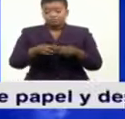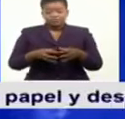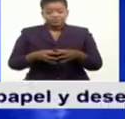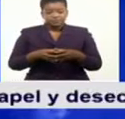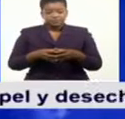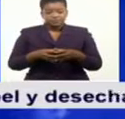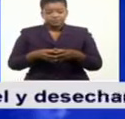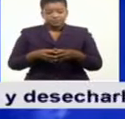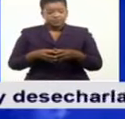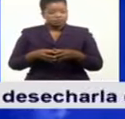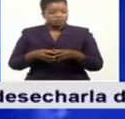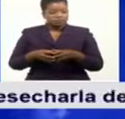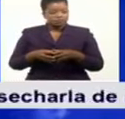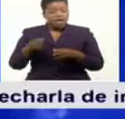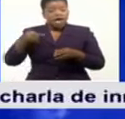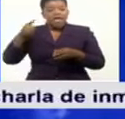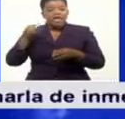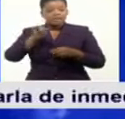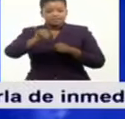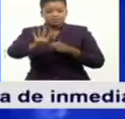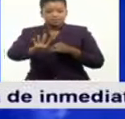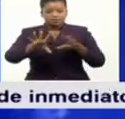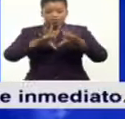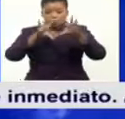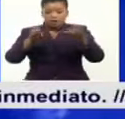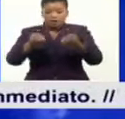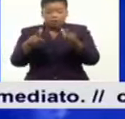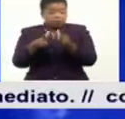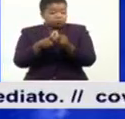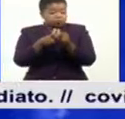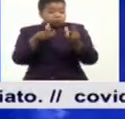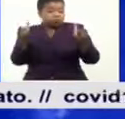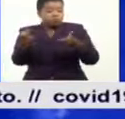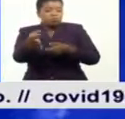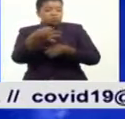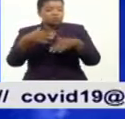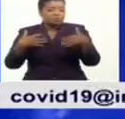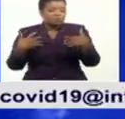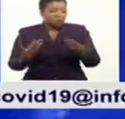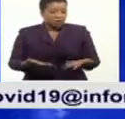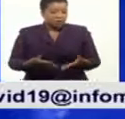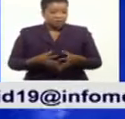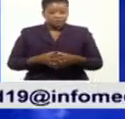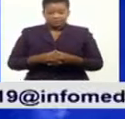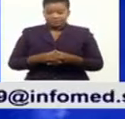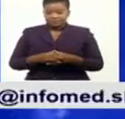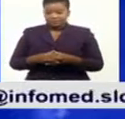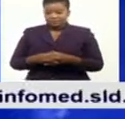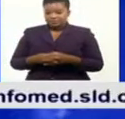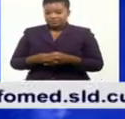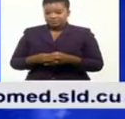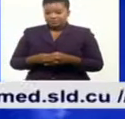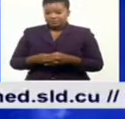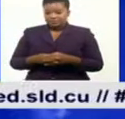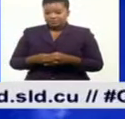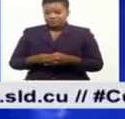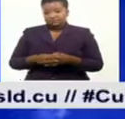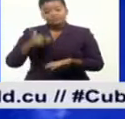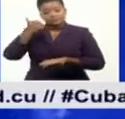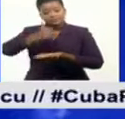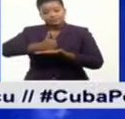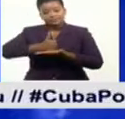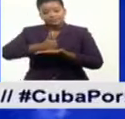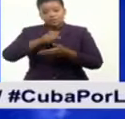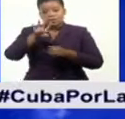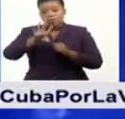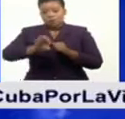65 ayer. La cifra mayor, donde tiene la transmisión mayor, en el municipio de Santiago de Cuba, 40